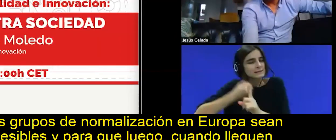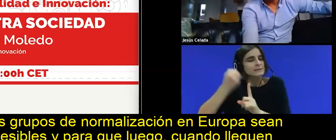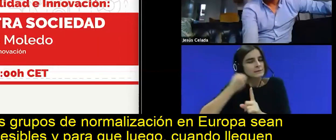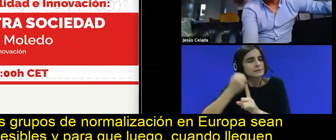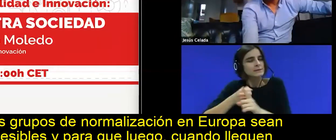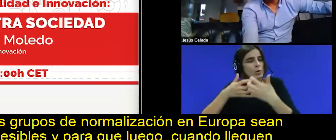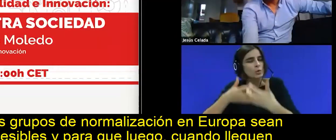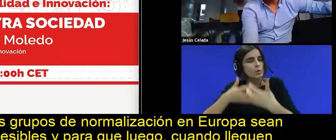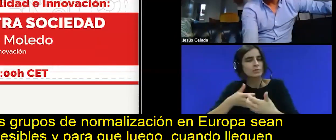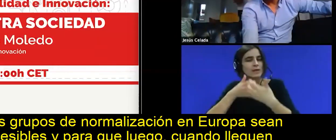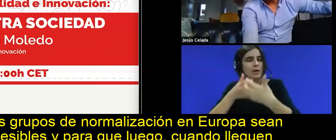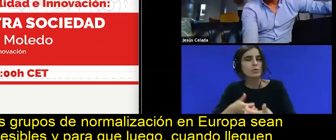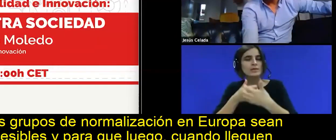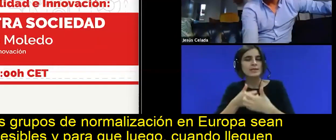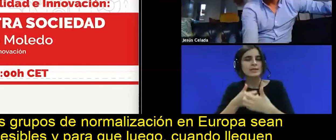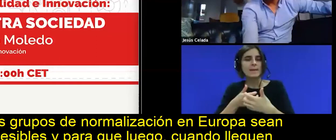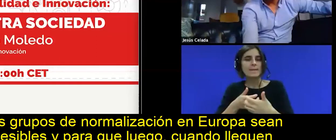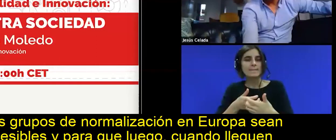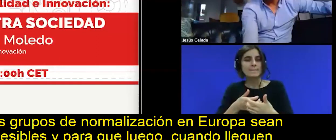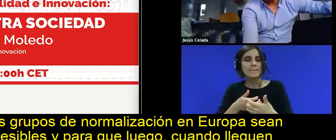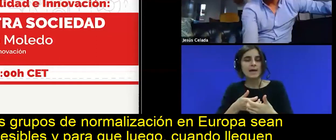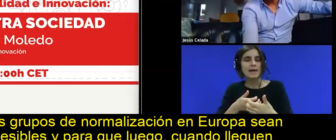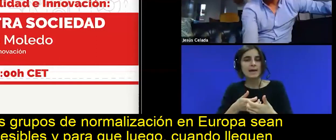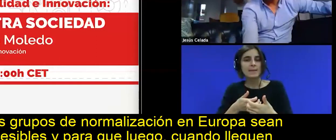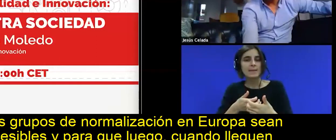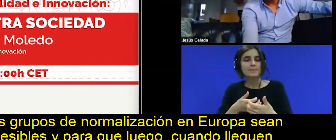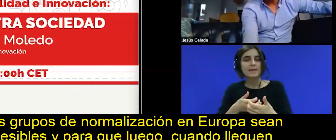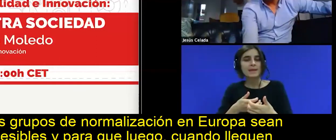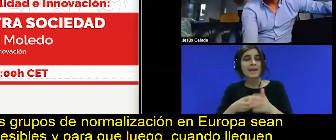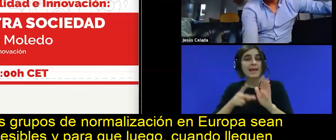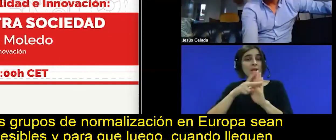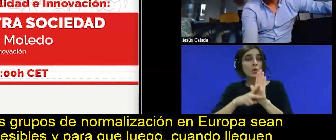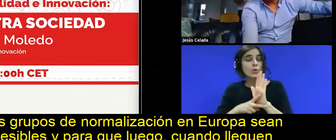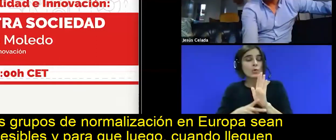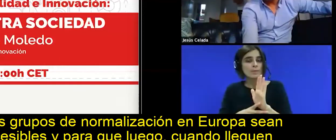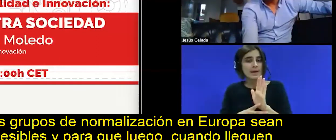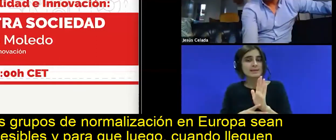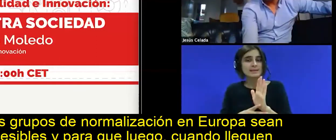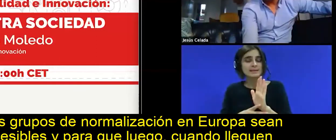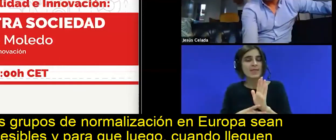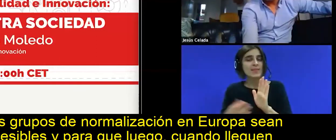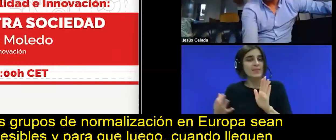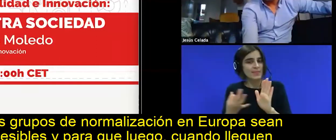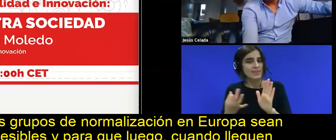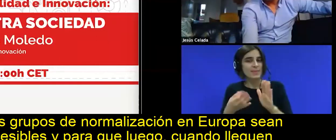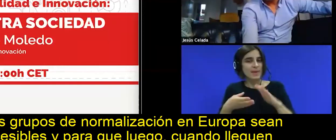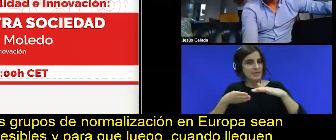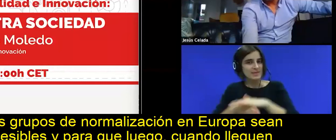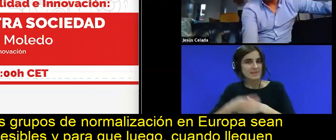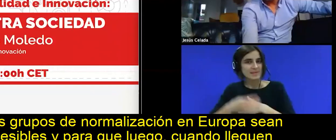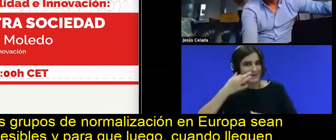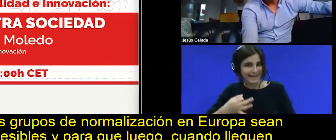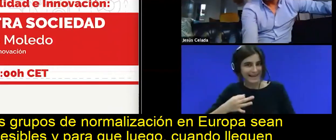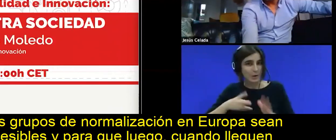que salen de los grupos de normalización en Europa, CENELEC, ETSI, sean realmente accesibles y para que luego